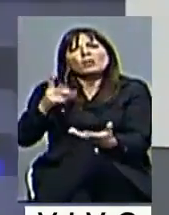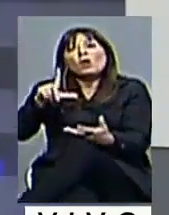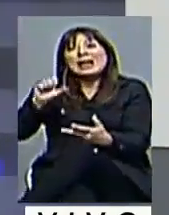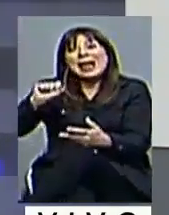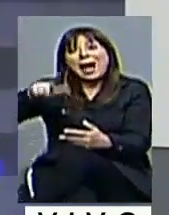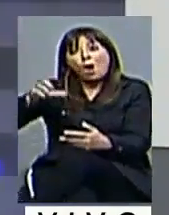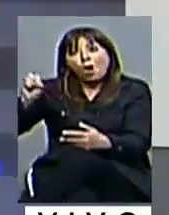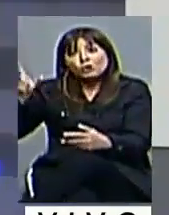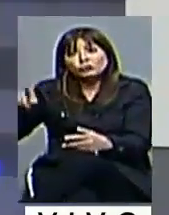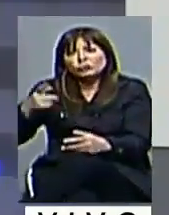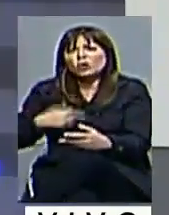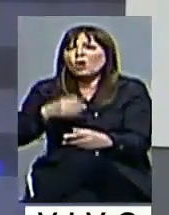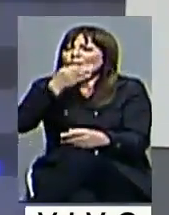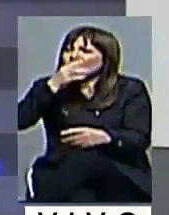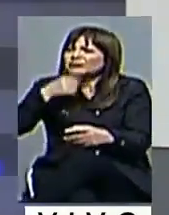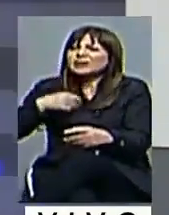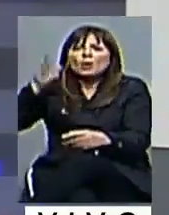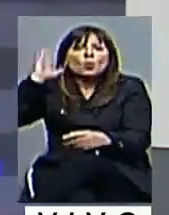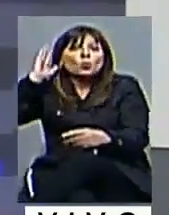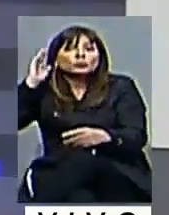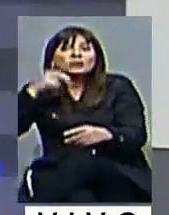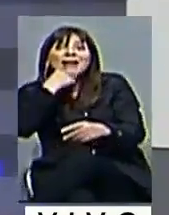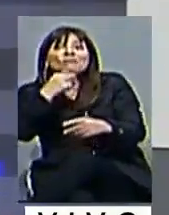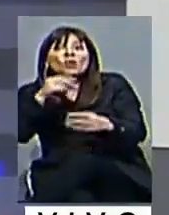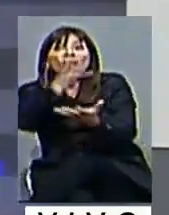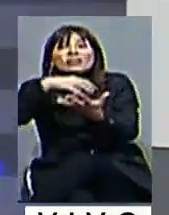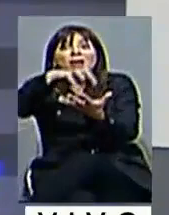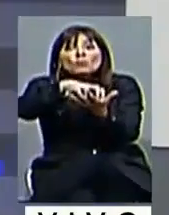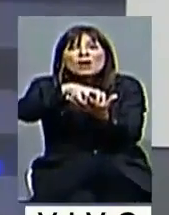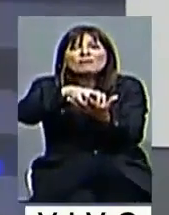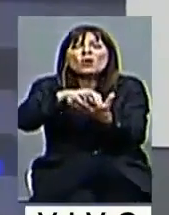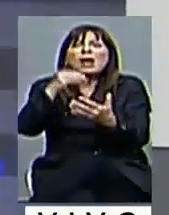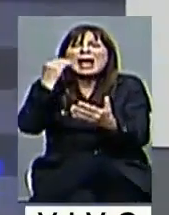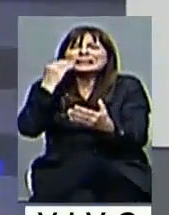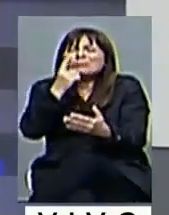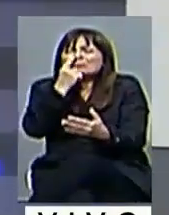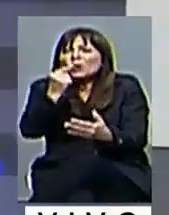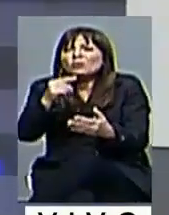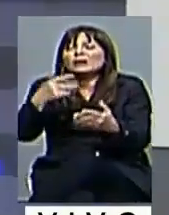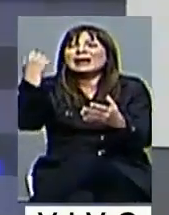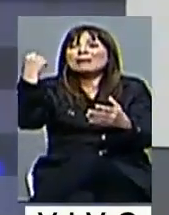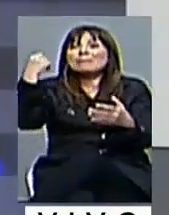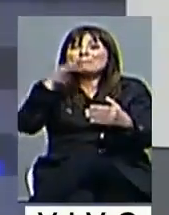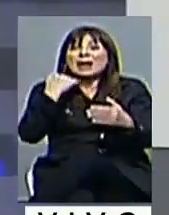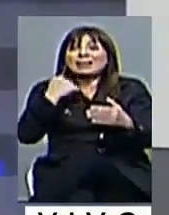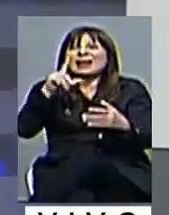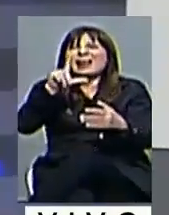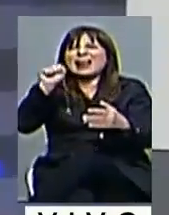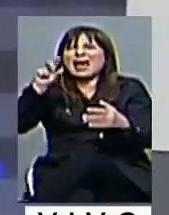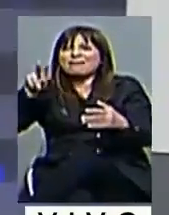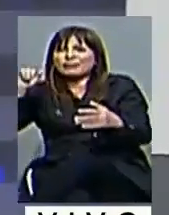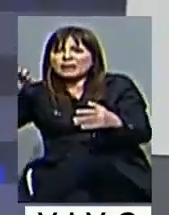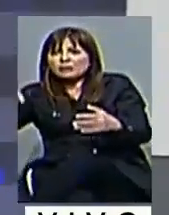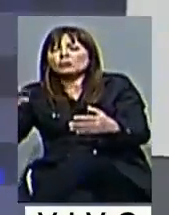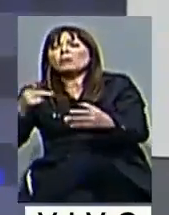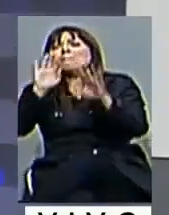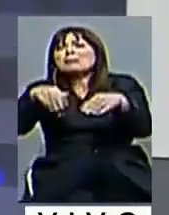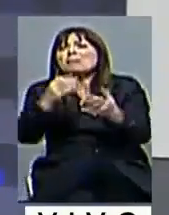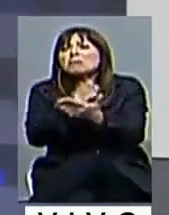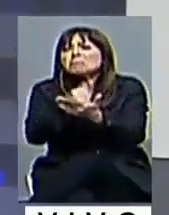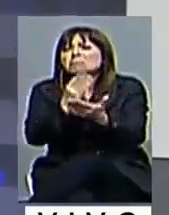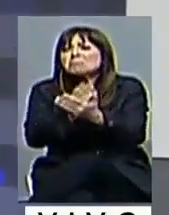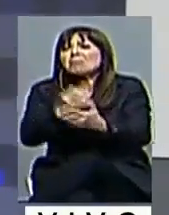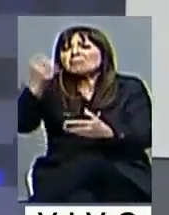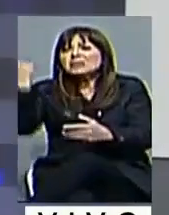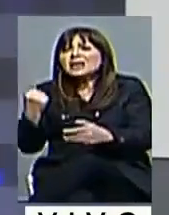cuando dice, escuchaba la voz del pueblo, cuando compitió con Lavín y Lavín tuvo a punto de ganarlo, esa fue una gran estrategia de campaña de segunda vuelta. Ahora Sebastián Piñera hizo algo